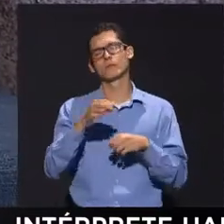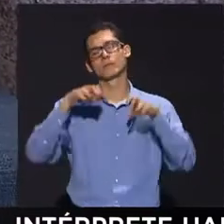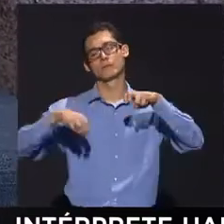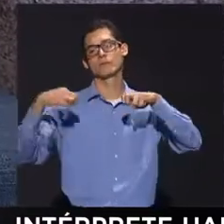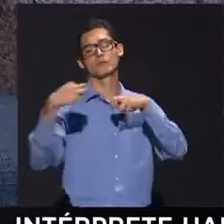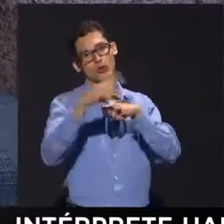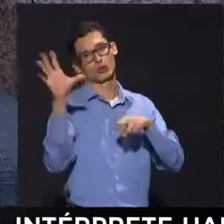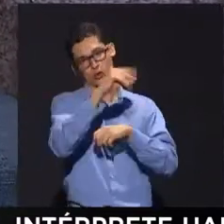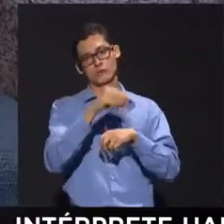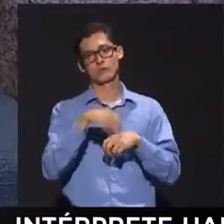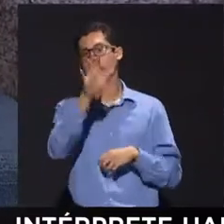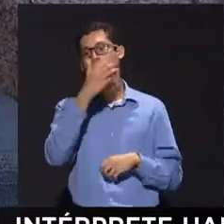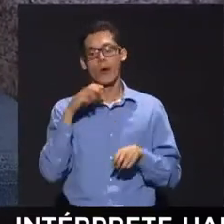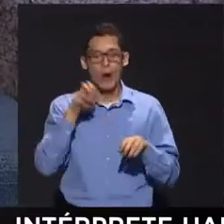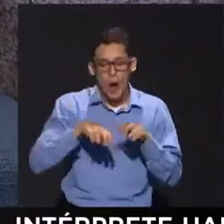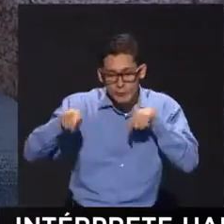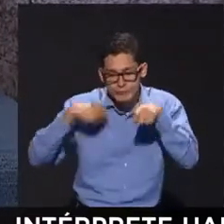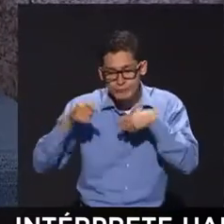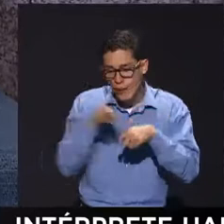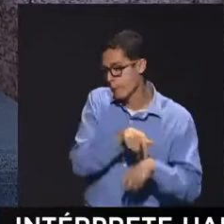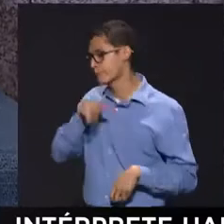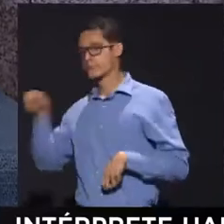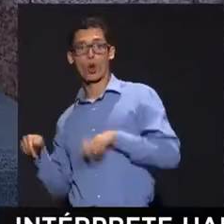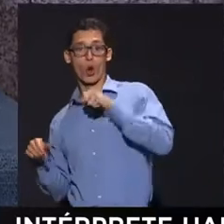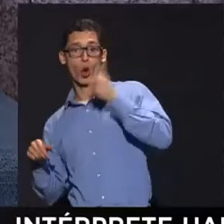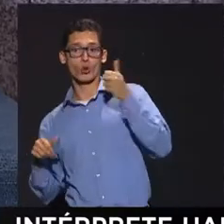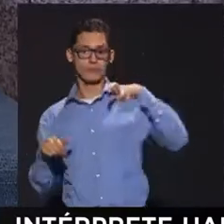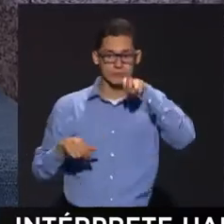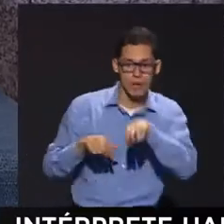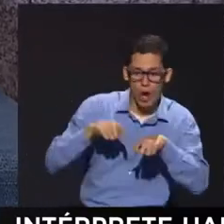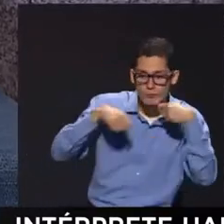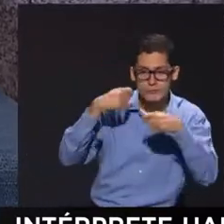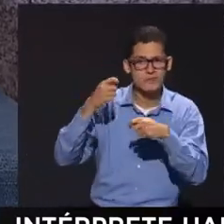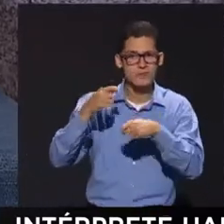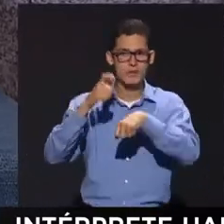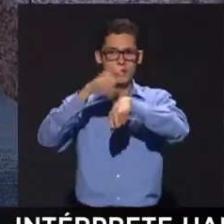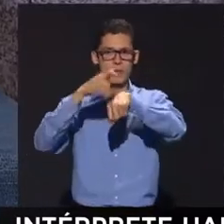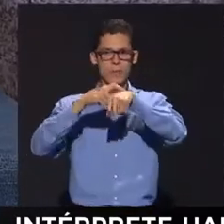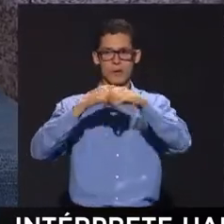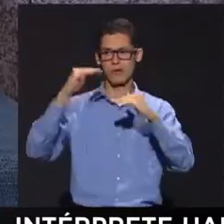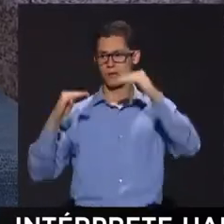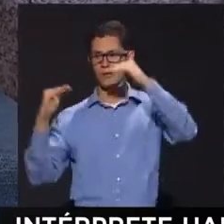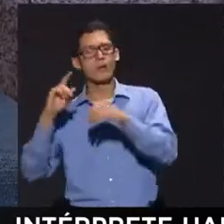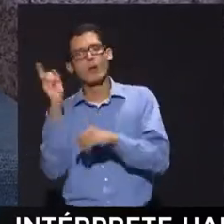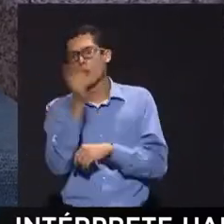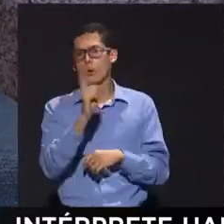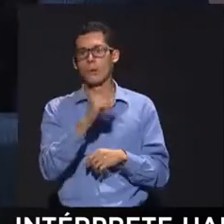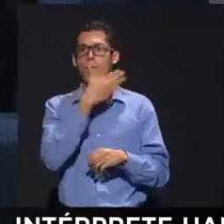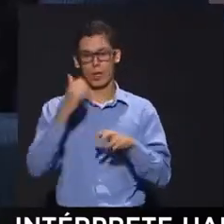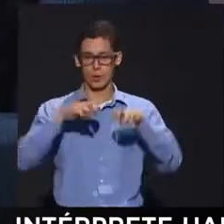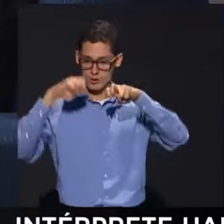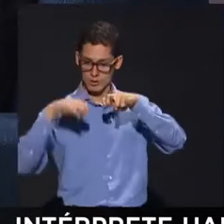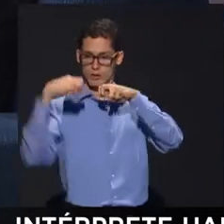atención, ¿cierto? Vemos que hay muchos niños que de pronto, y la queja de pronto de padres de familia es esa, que el niño no pone atención en